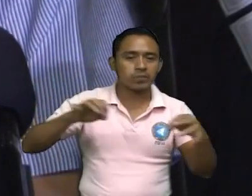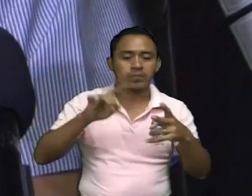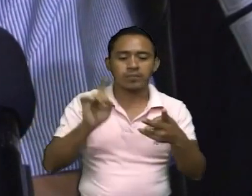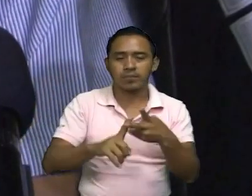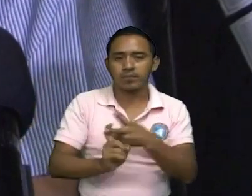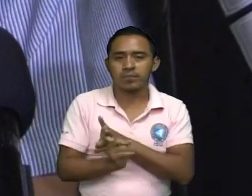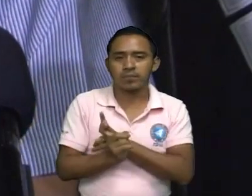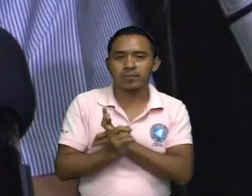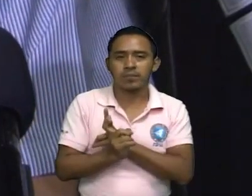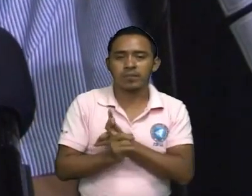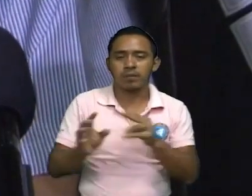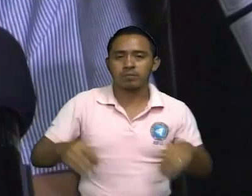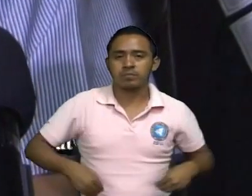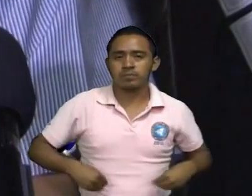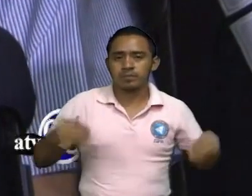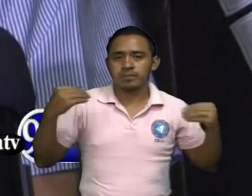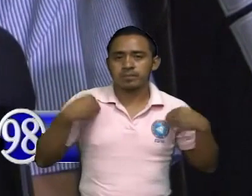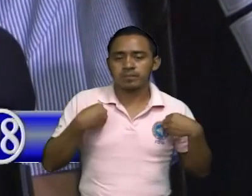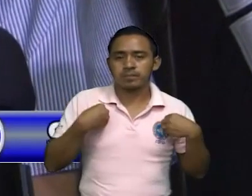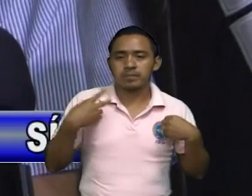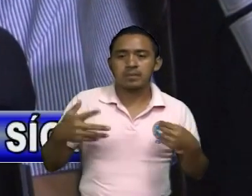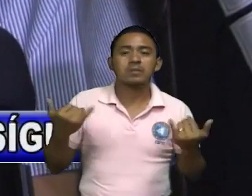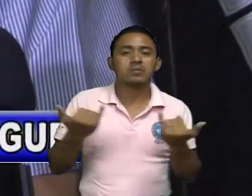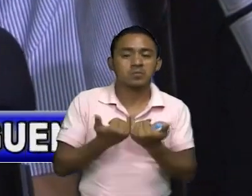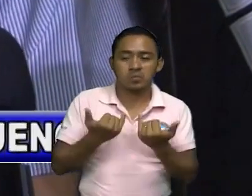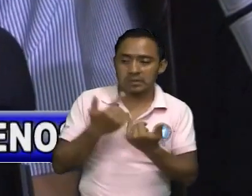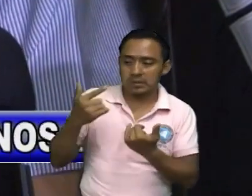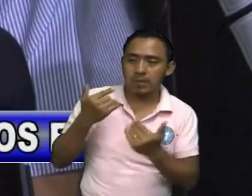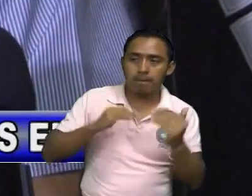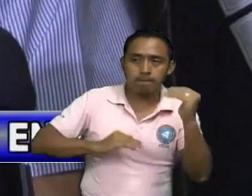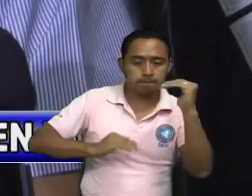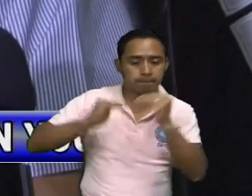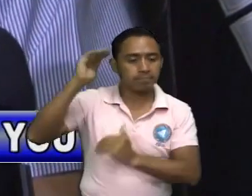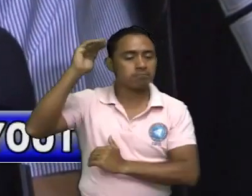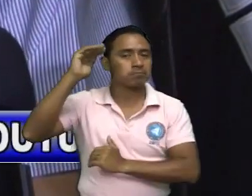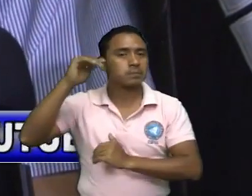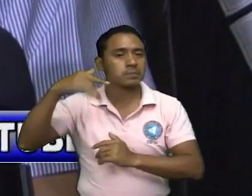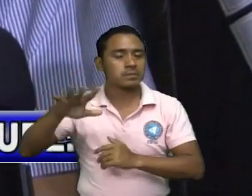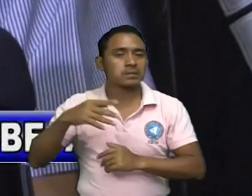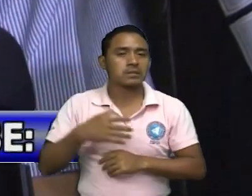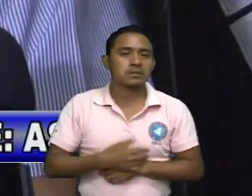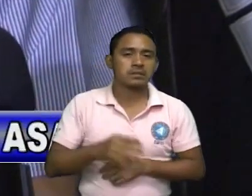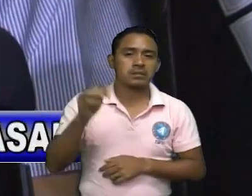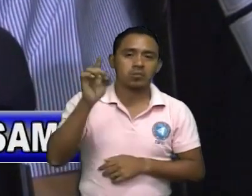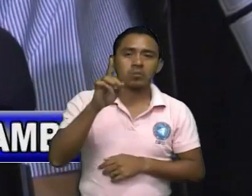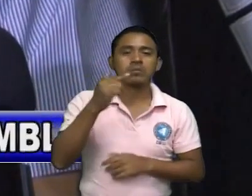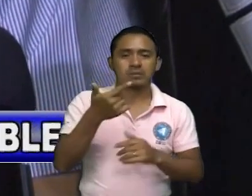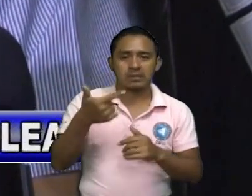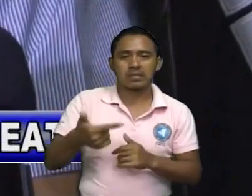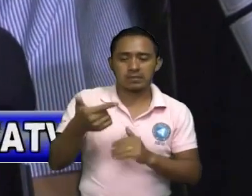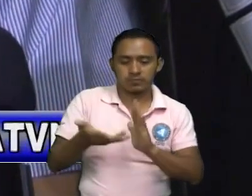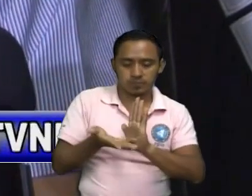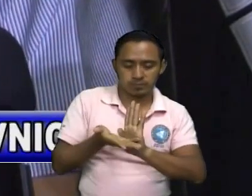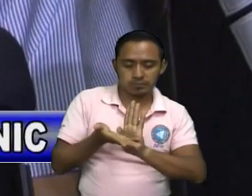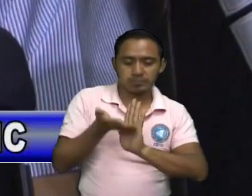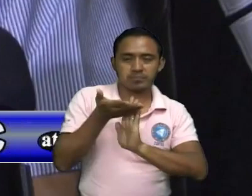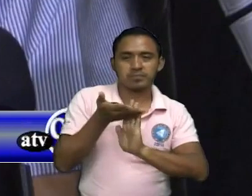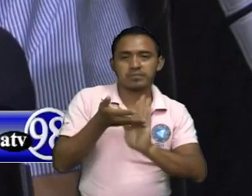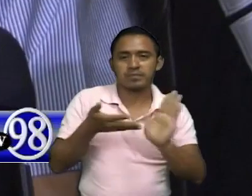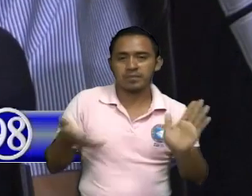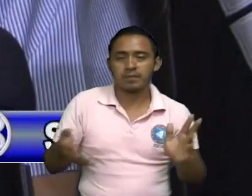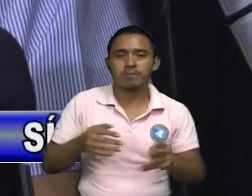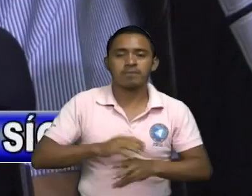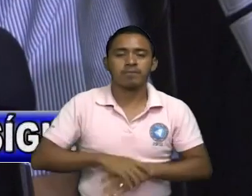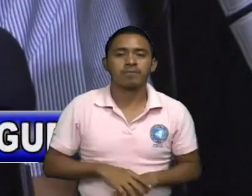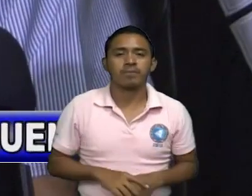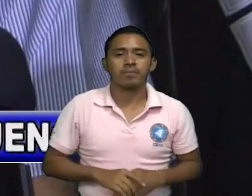en Huigalpa. Fue la otra zona en donde la superó bastante, puesto que fue de un grado lo